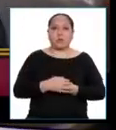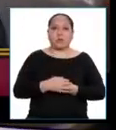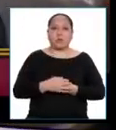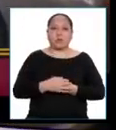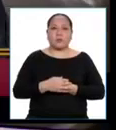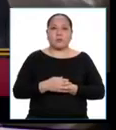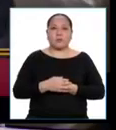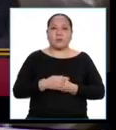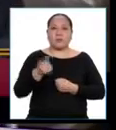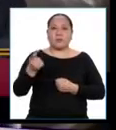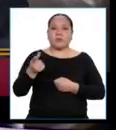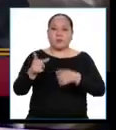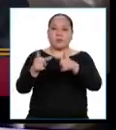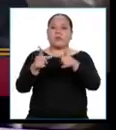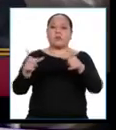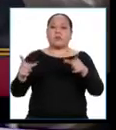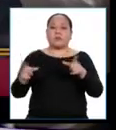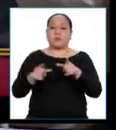a los de la provincia